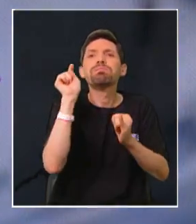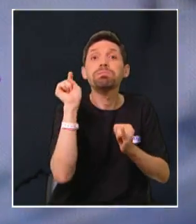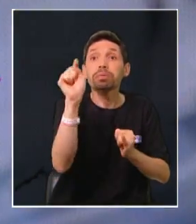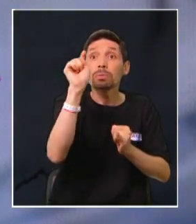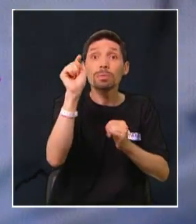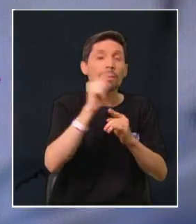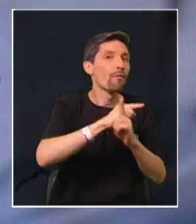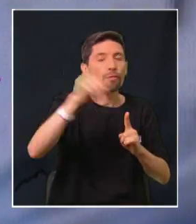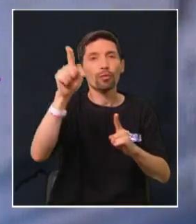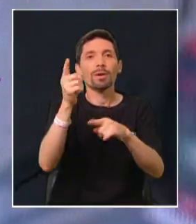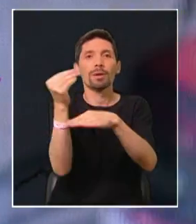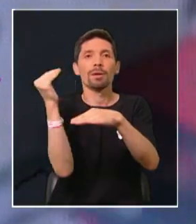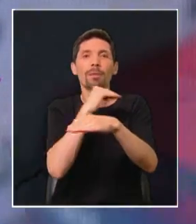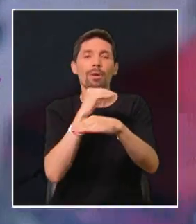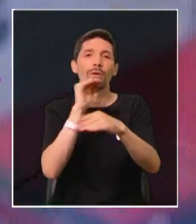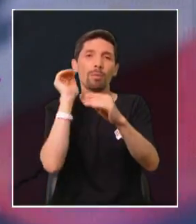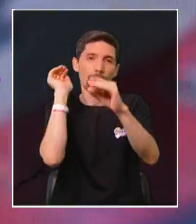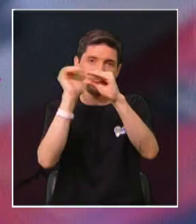para ellos.